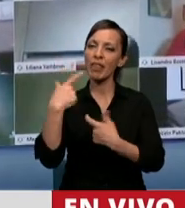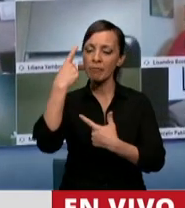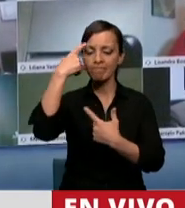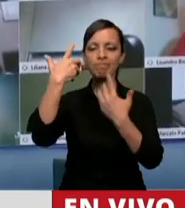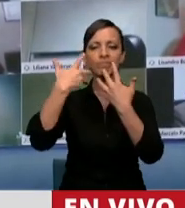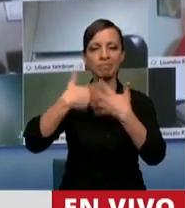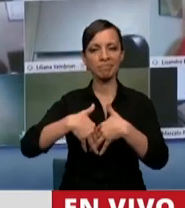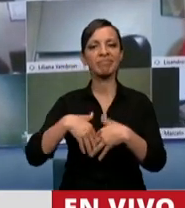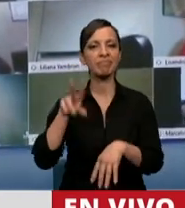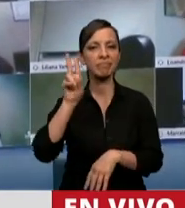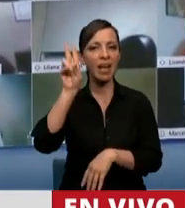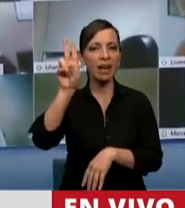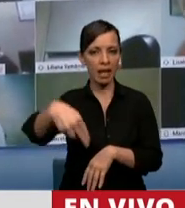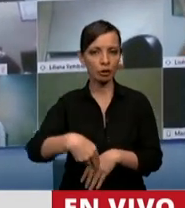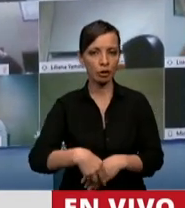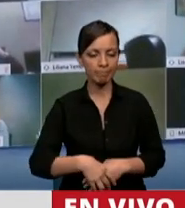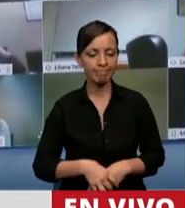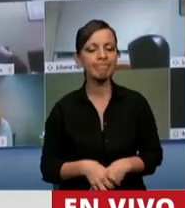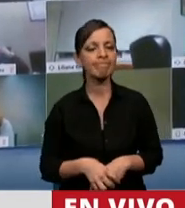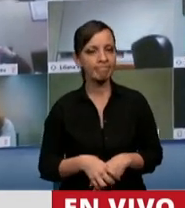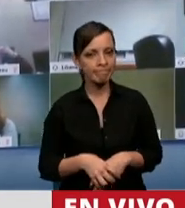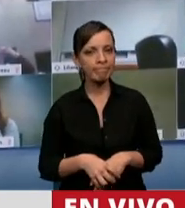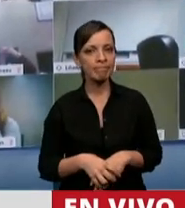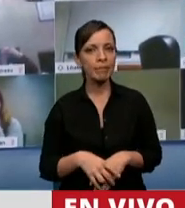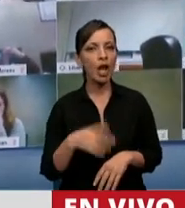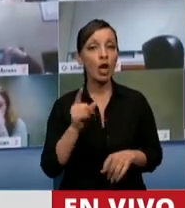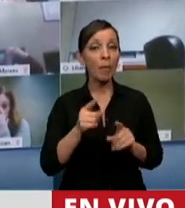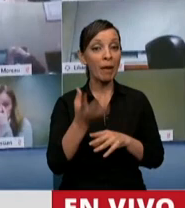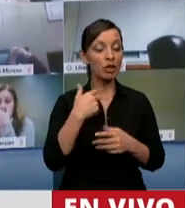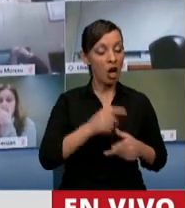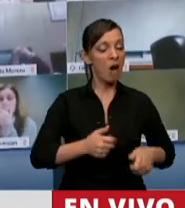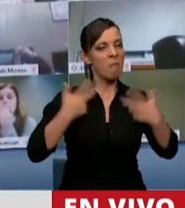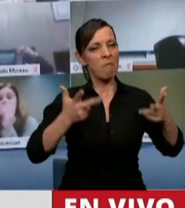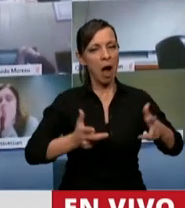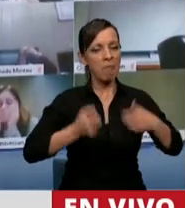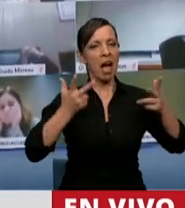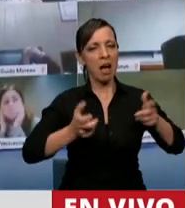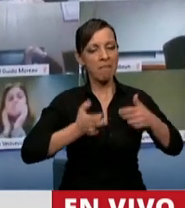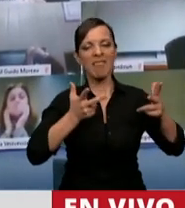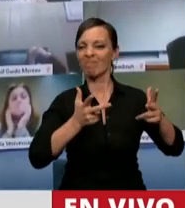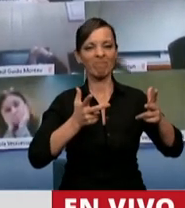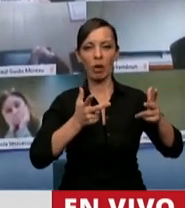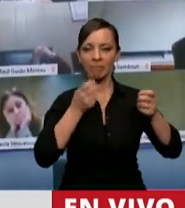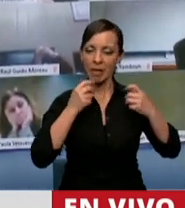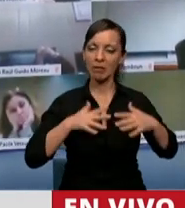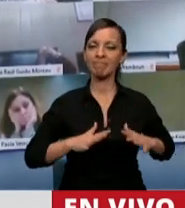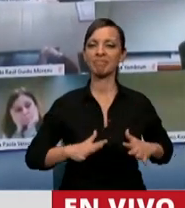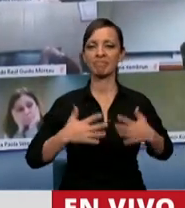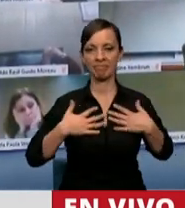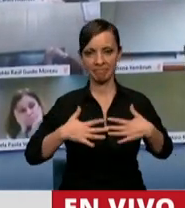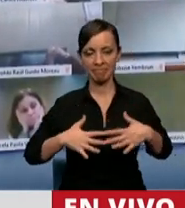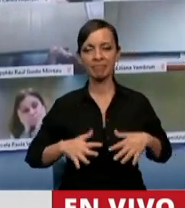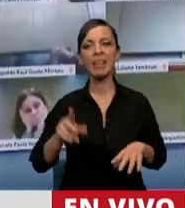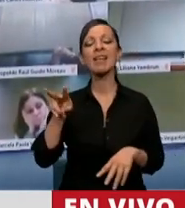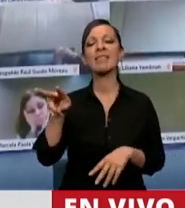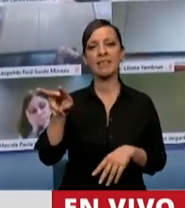de lo que por ahí furibundamente lo quería decir como una reacción de mi tinto primario al